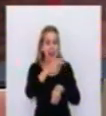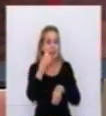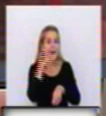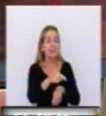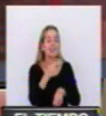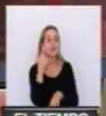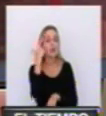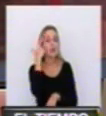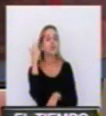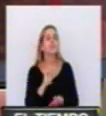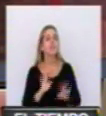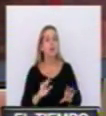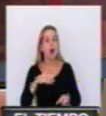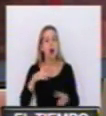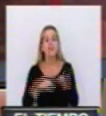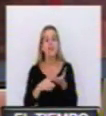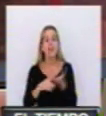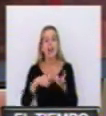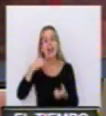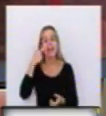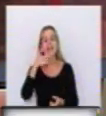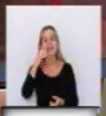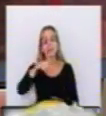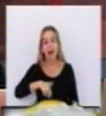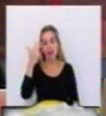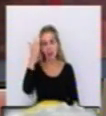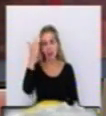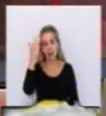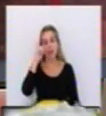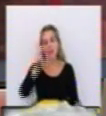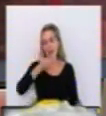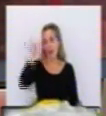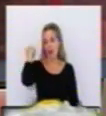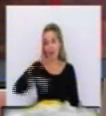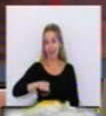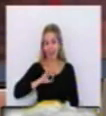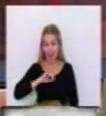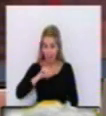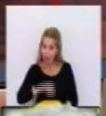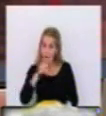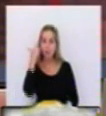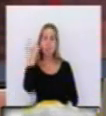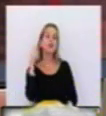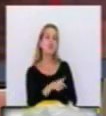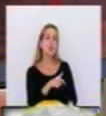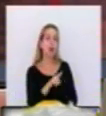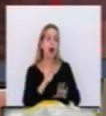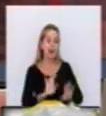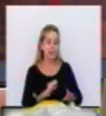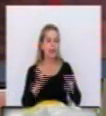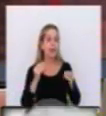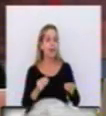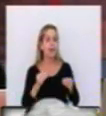de 2015, se suicidó. ¿Qué es lo que va a pasar a continuación? Bueno, Fein va a tomar esto, por supuesto